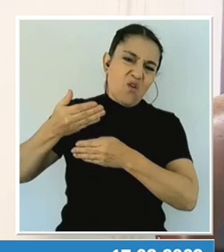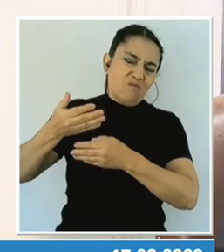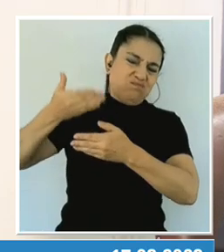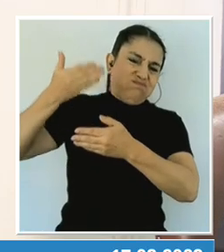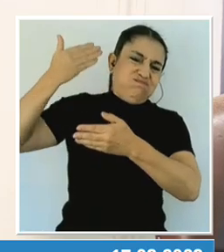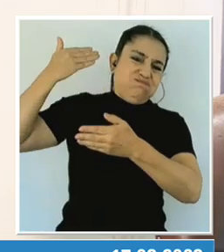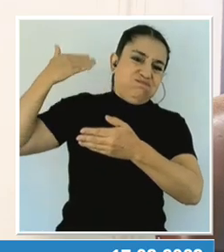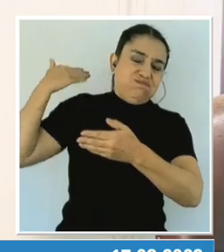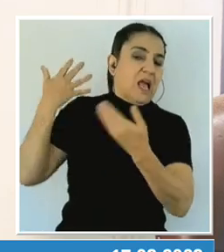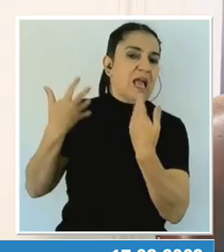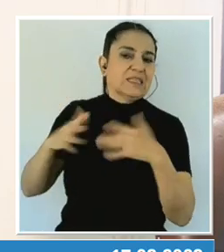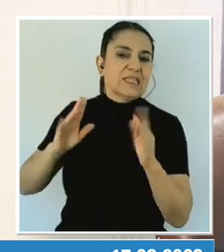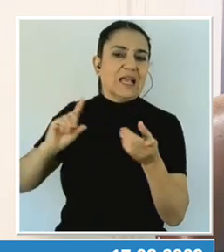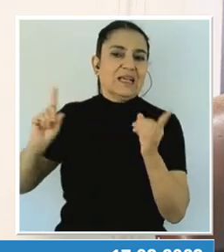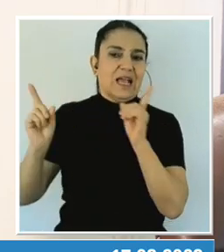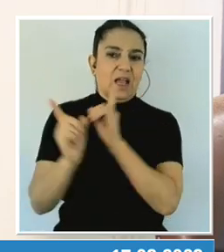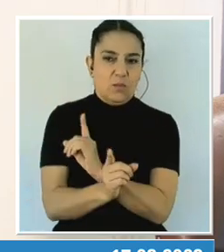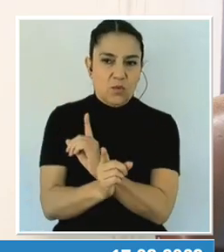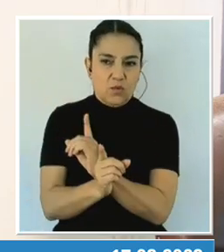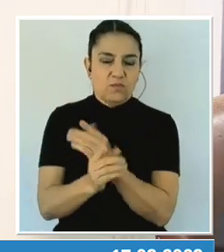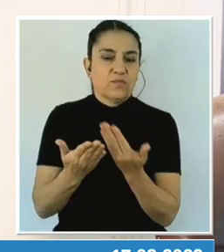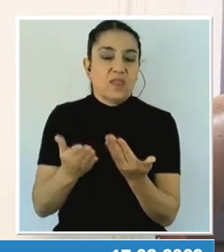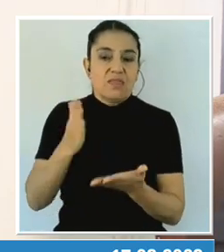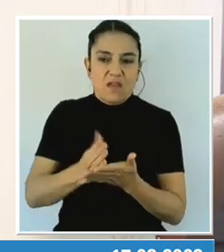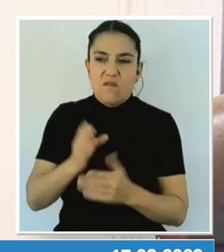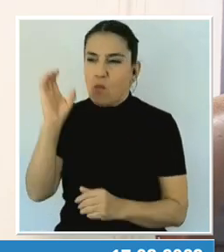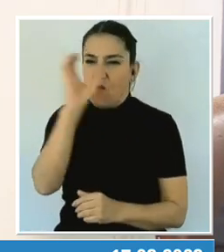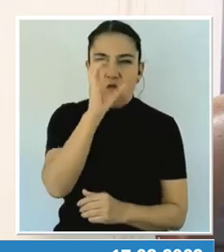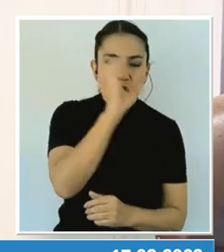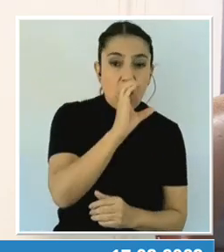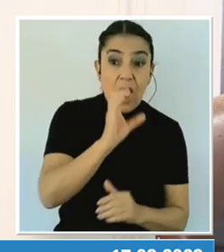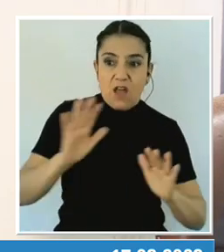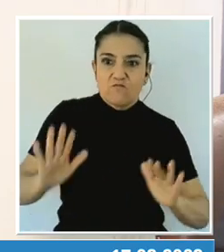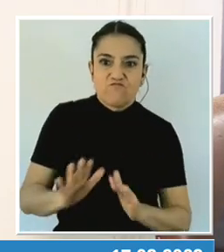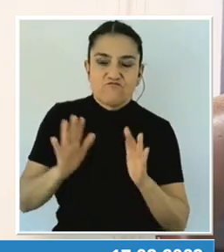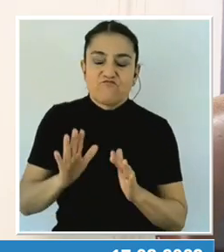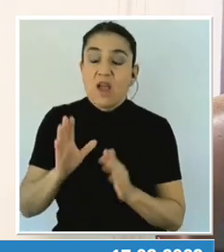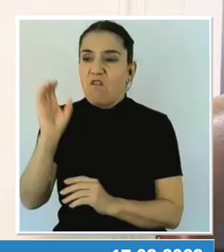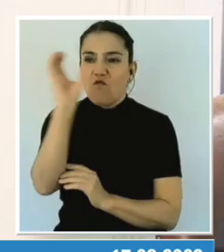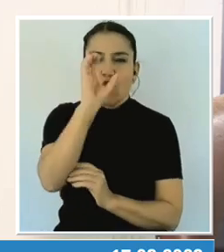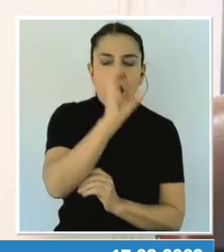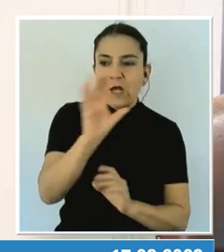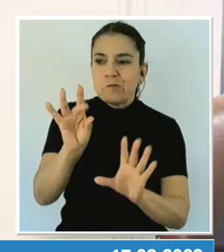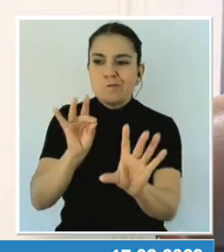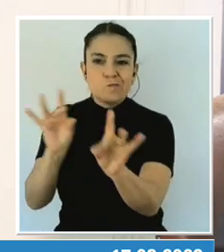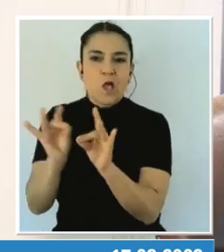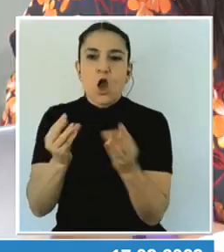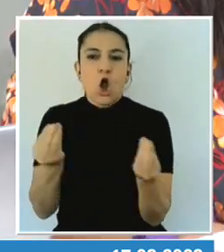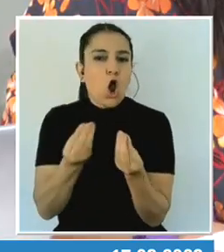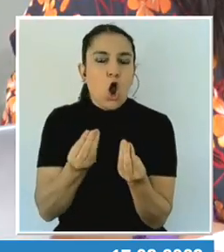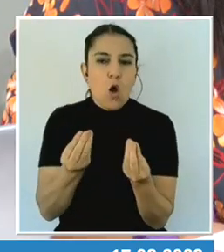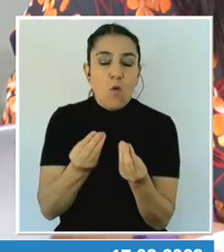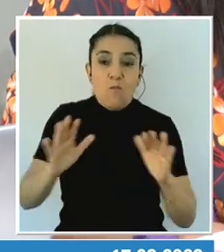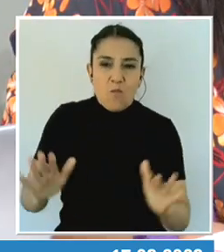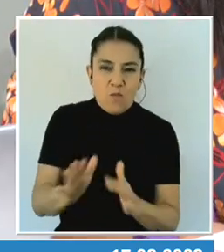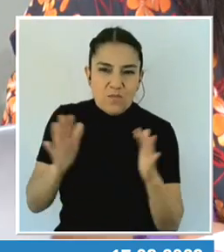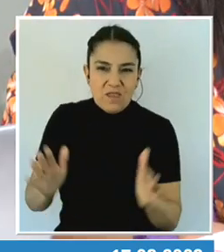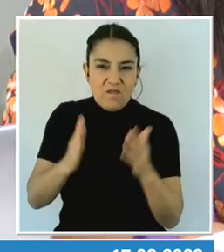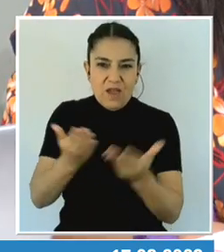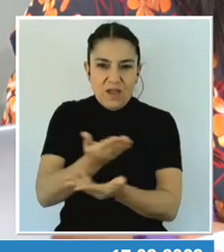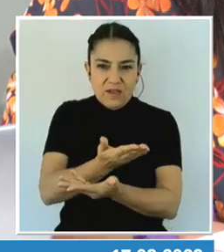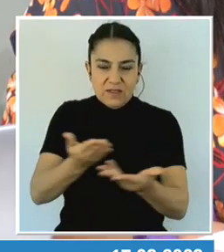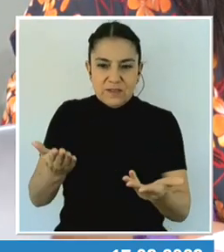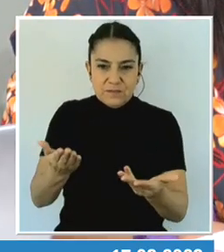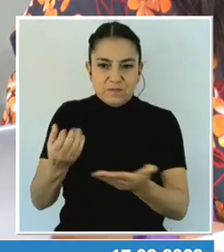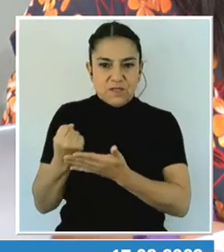Hay que buscar incentivos, hay que buscar fomento, hay que buscar las maneras de motivar la